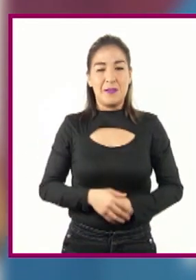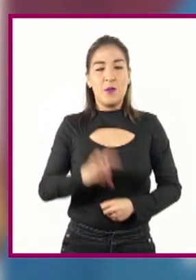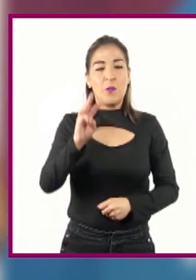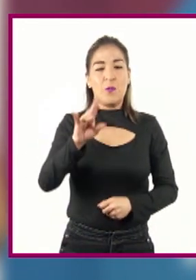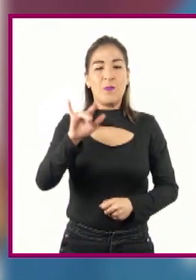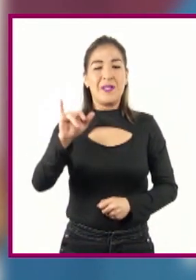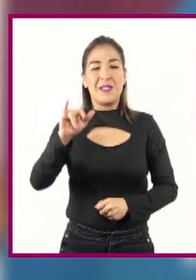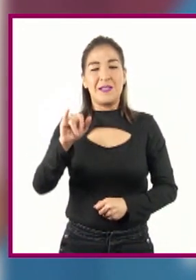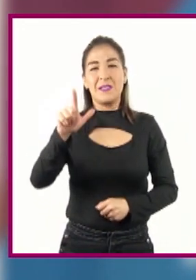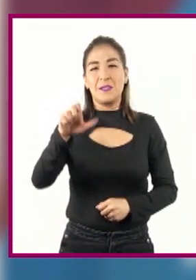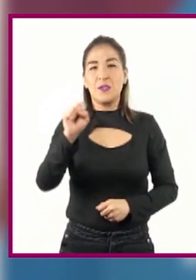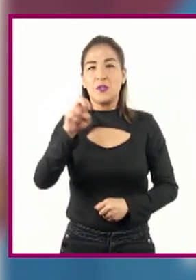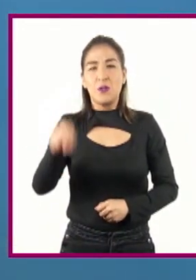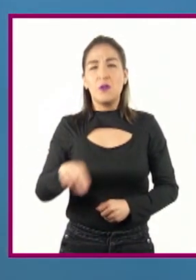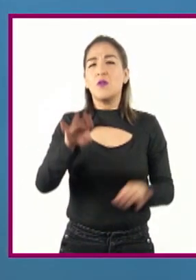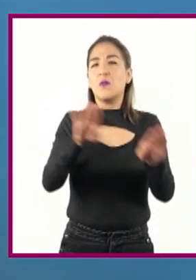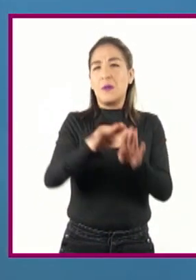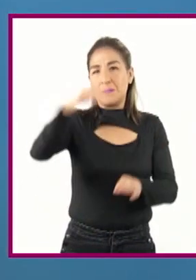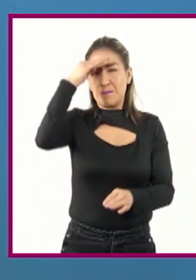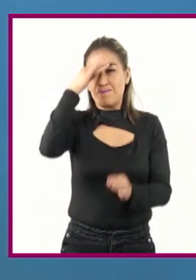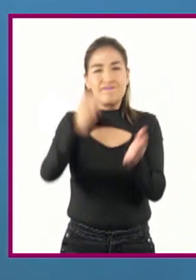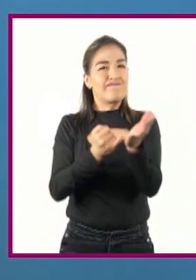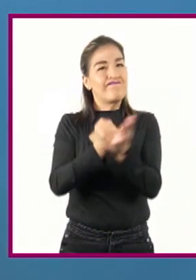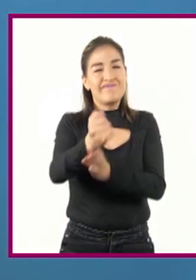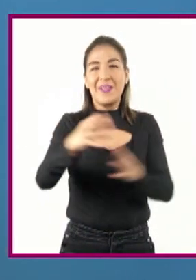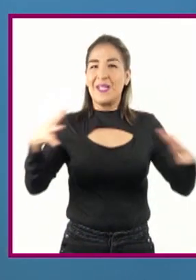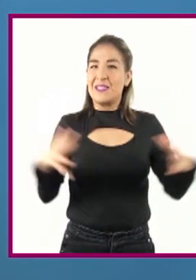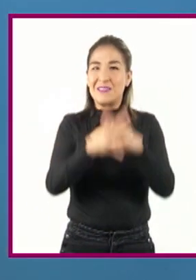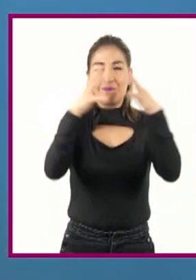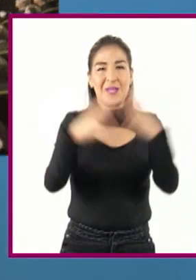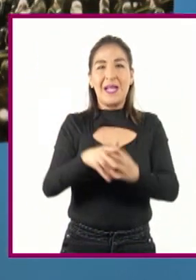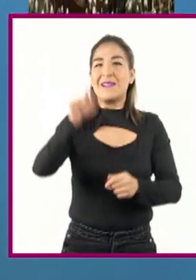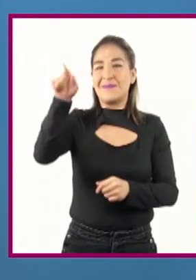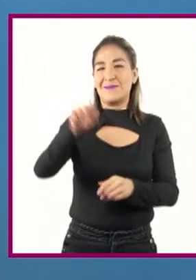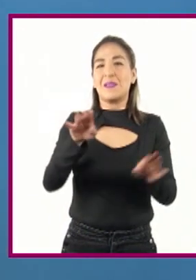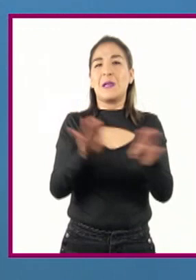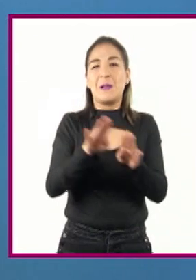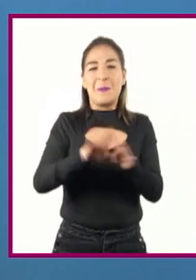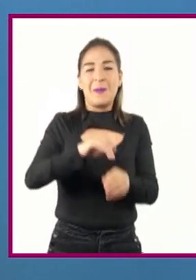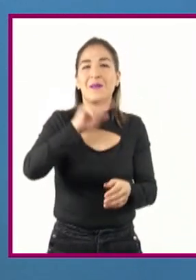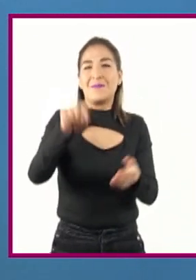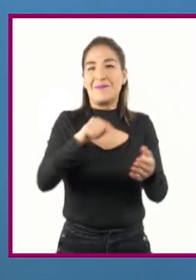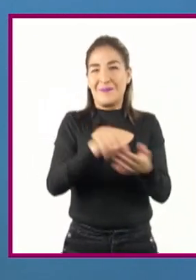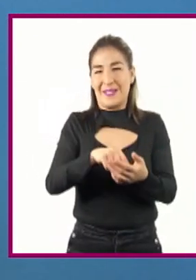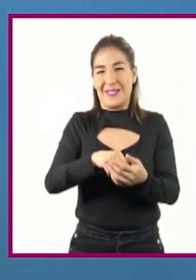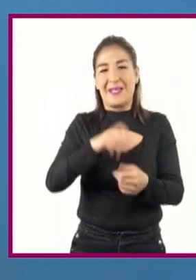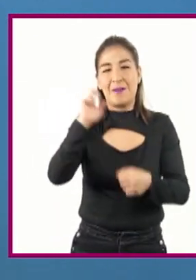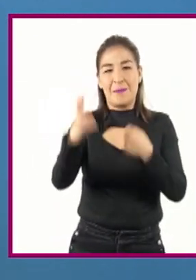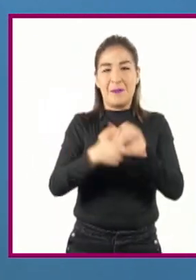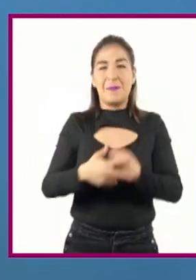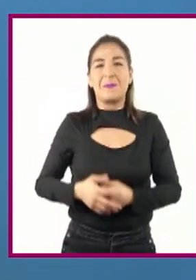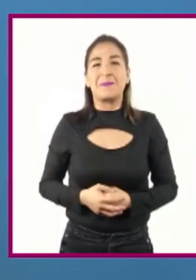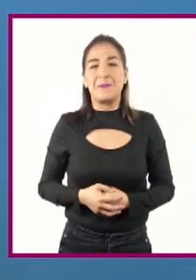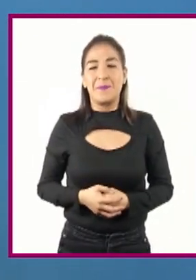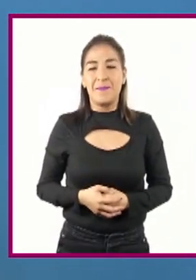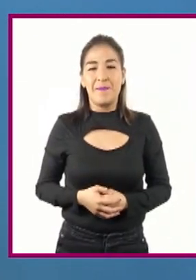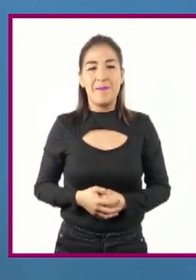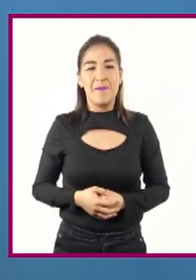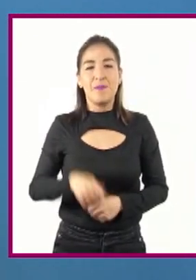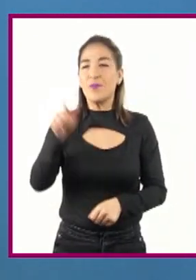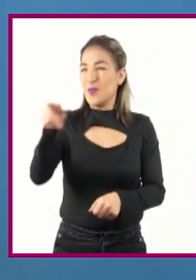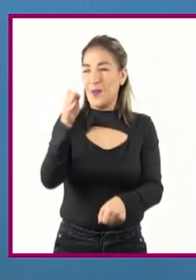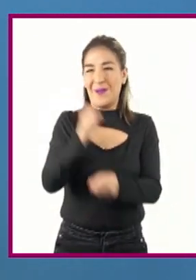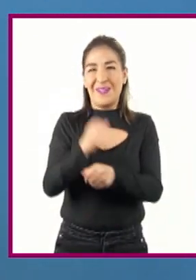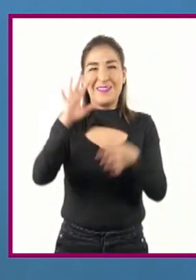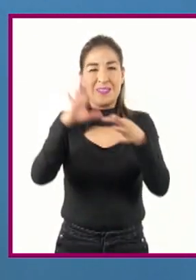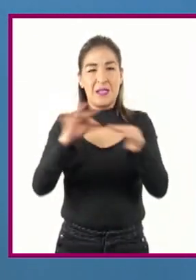Wilson decidiera declarar la guerra a las potencias centrales. Por cierto, Nadia, me